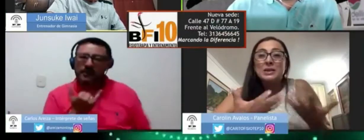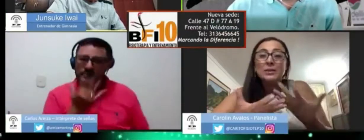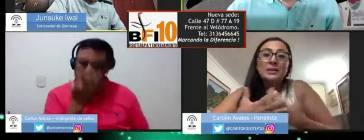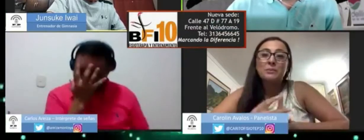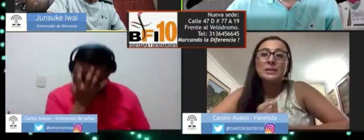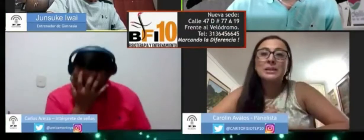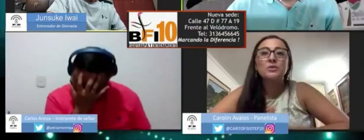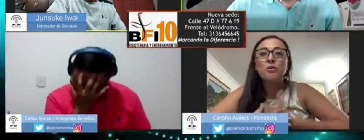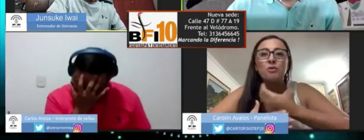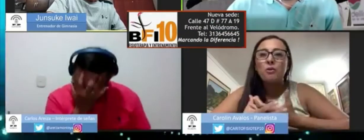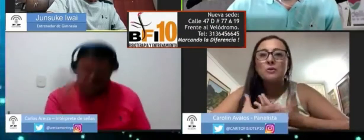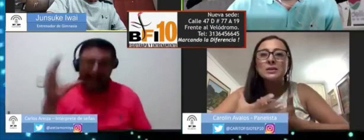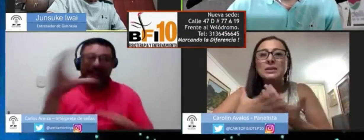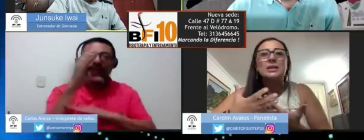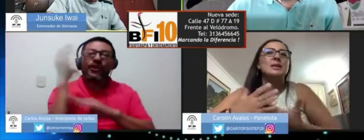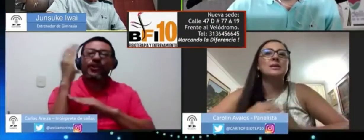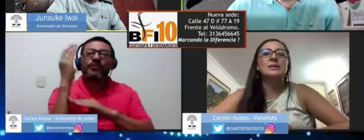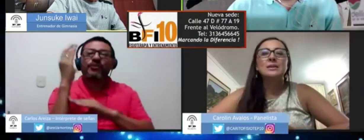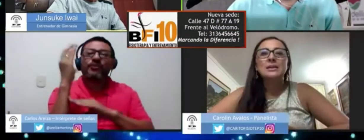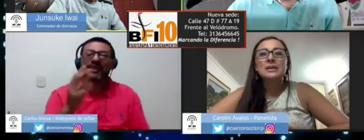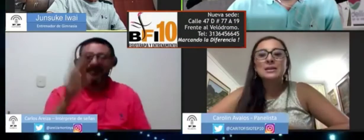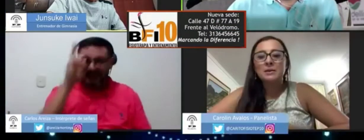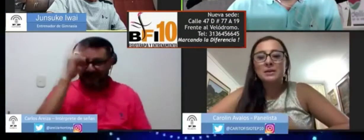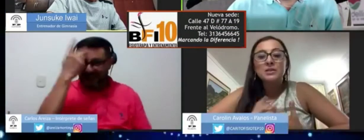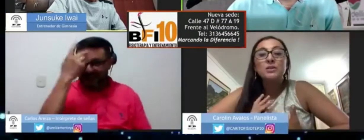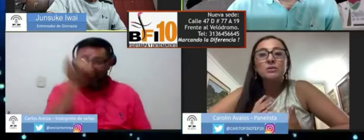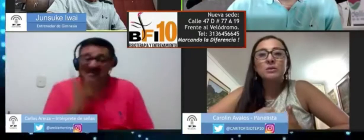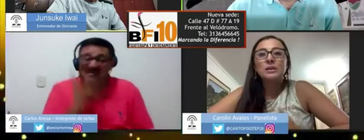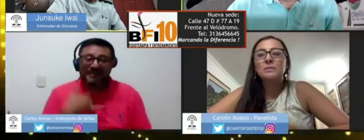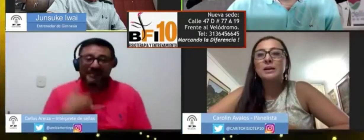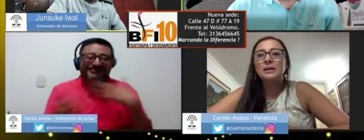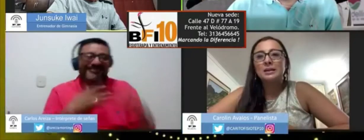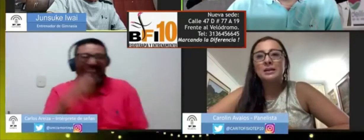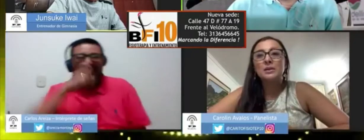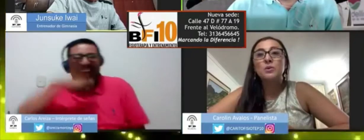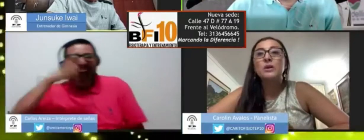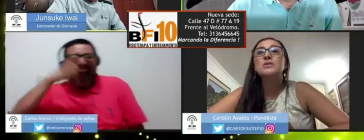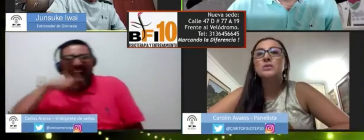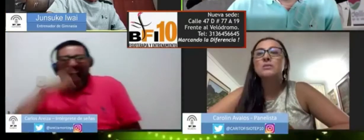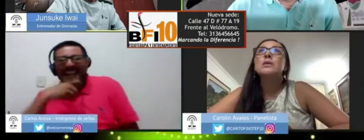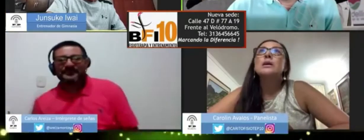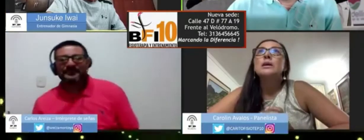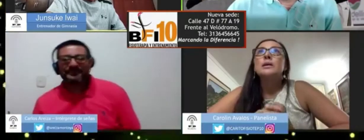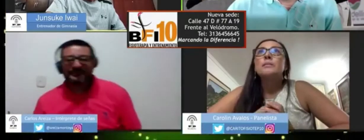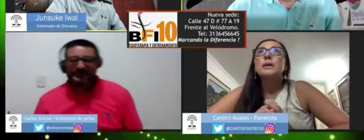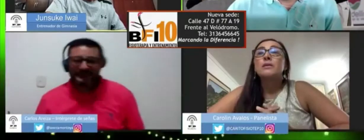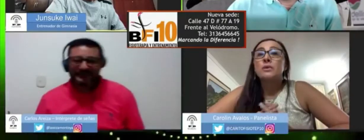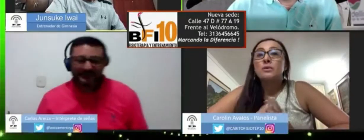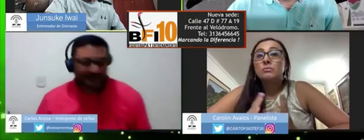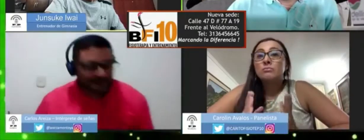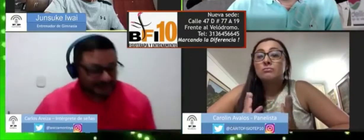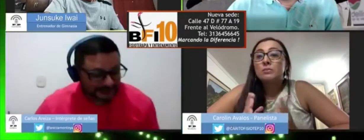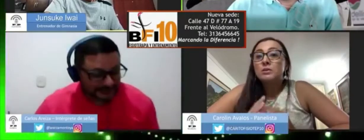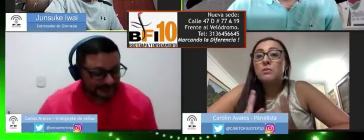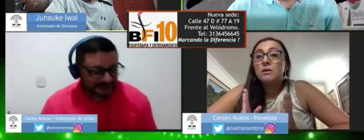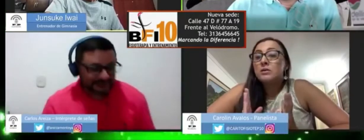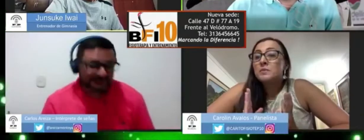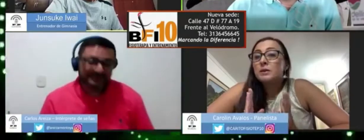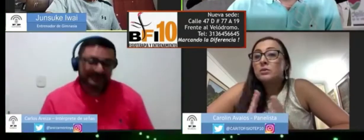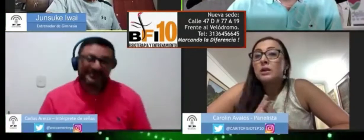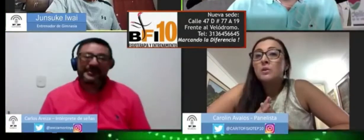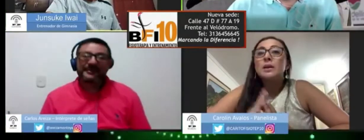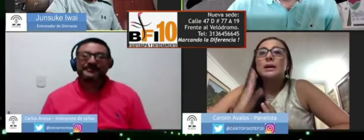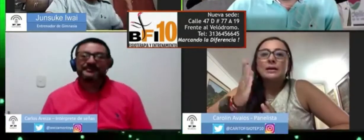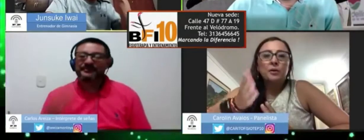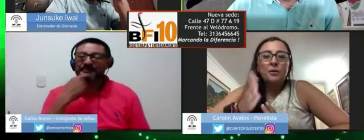lo interpreté yo, o cómo es esa versión con el tema de la equivocación. Me refiero pues como a varios aspectos